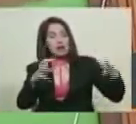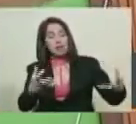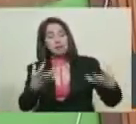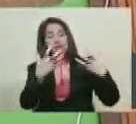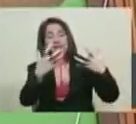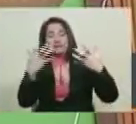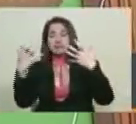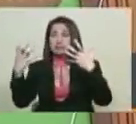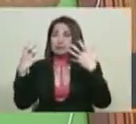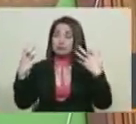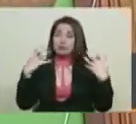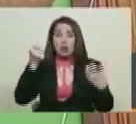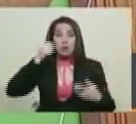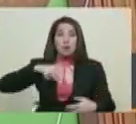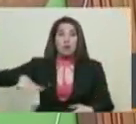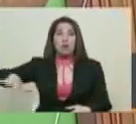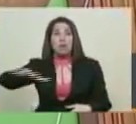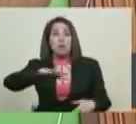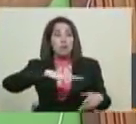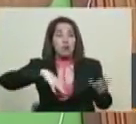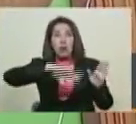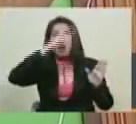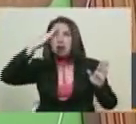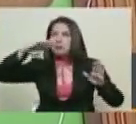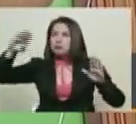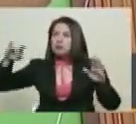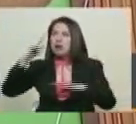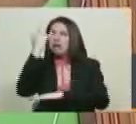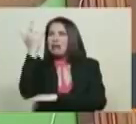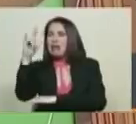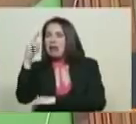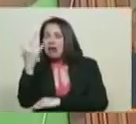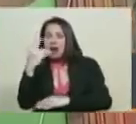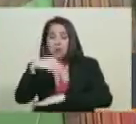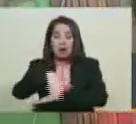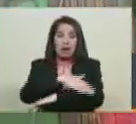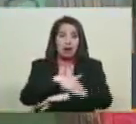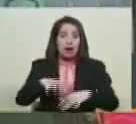las montañas, en la loma, en el árbol, en la calle.